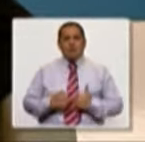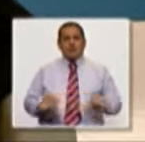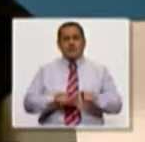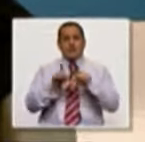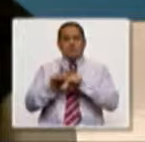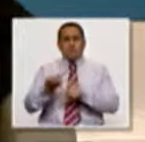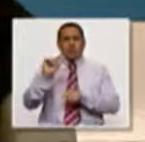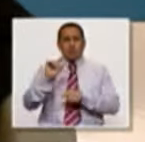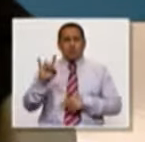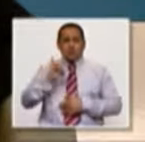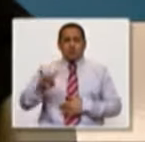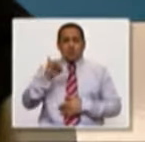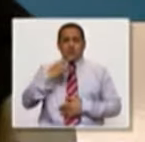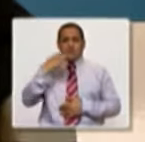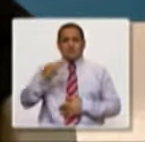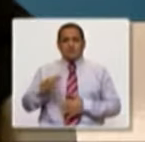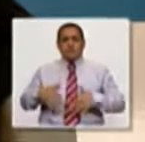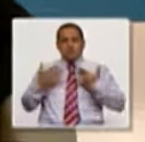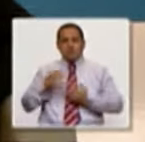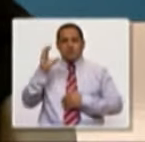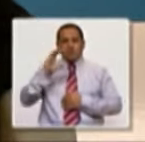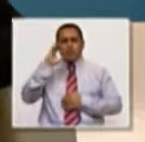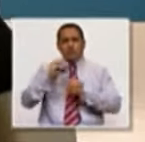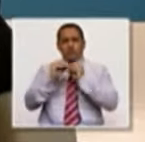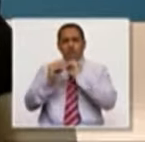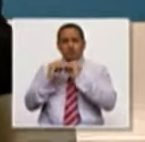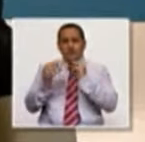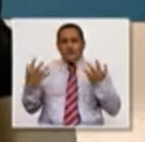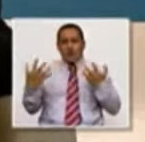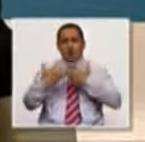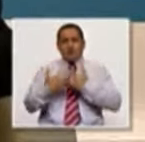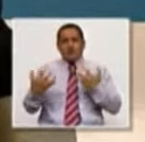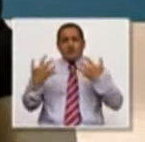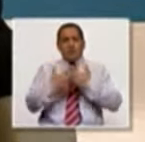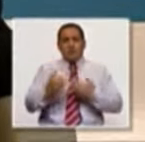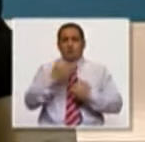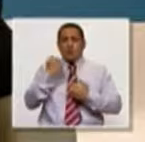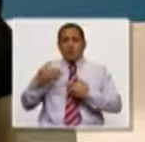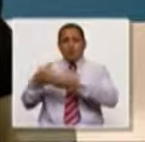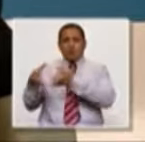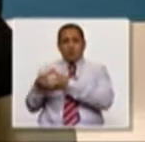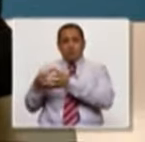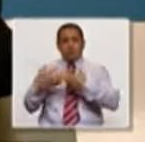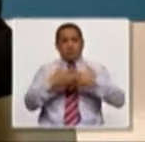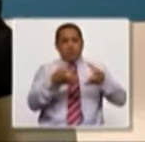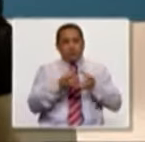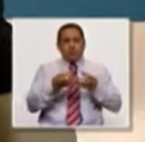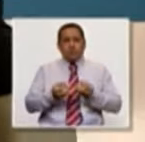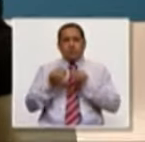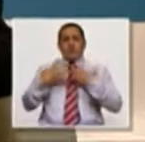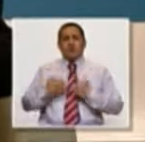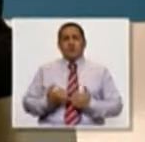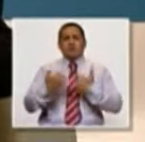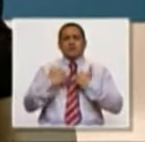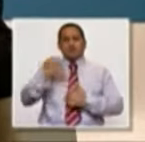Poco utilizado, la verdad, se pueden encontrar soluciones que combinen lo mejor de ambas disciplinas, ¿no? Porque en realidad a veces los abogados